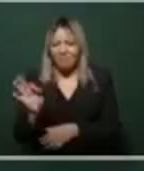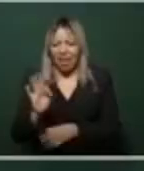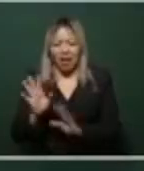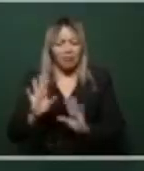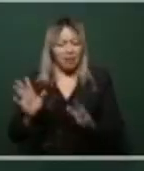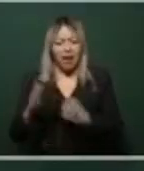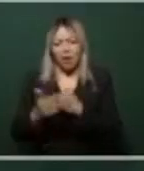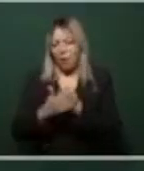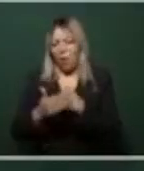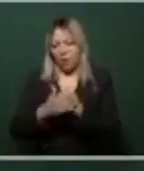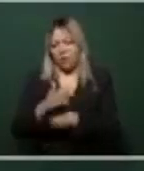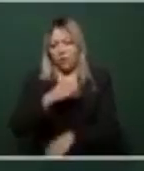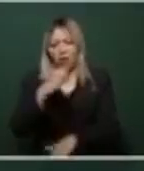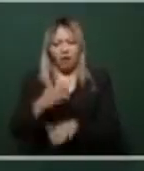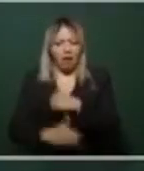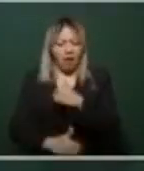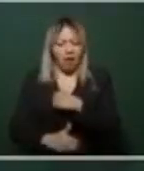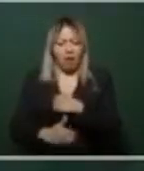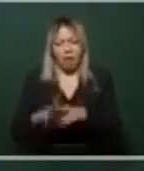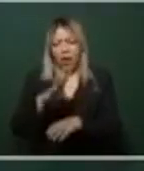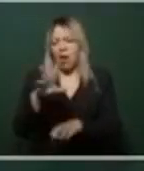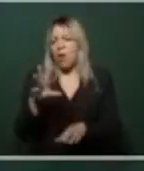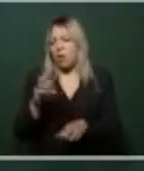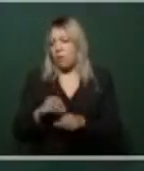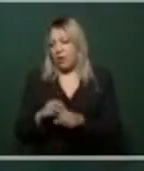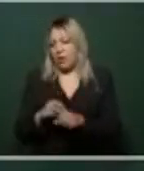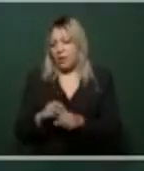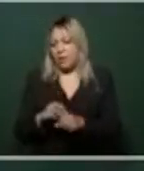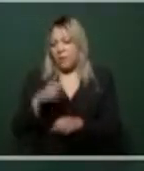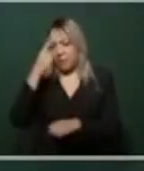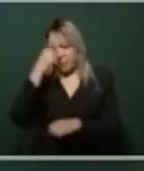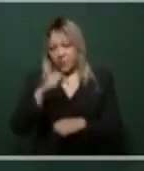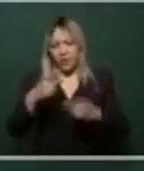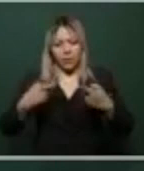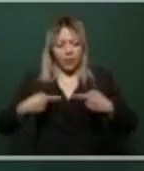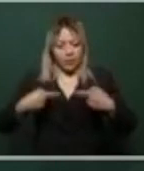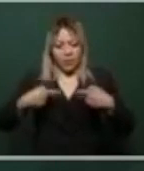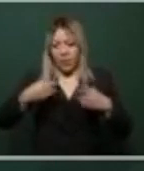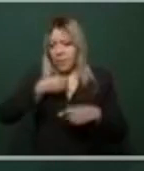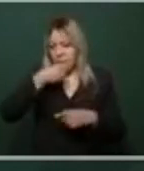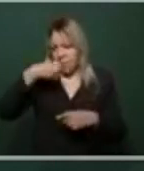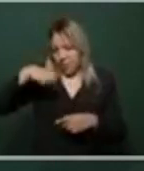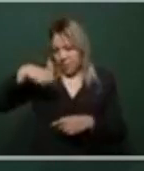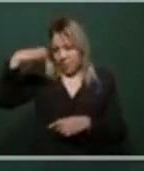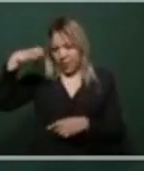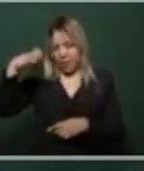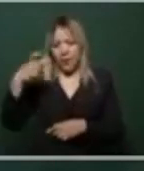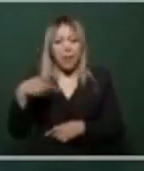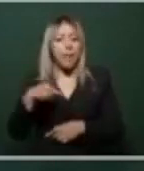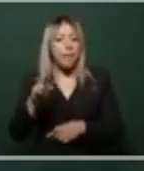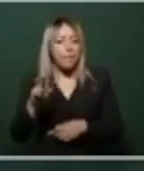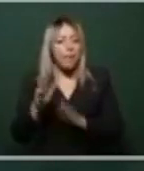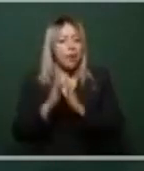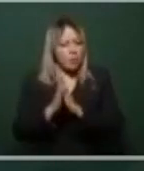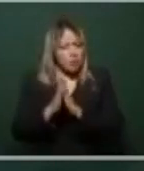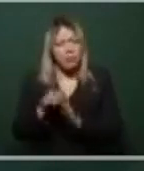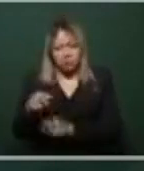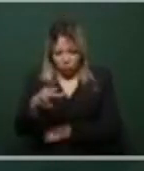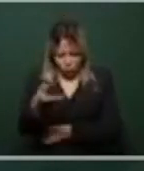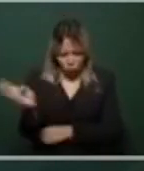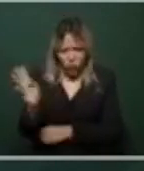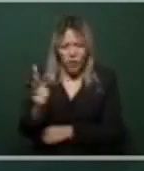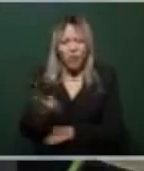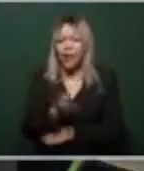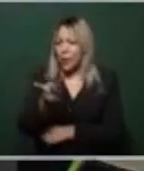muy cerca del 100% para los adultos mayores. Pero hagan el ejercicio